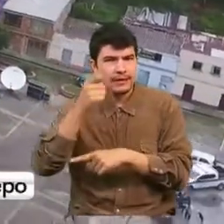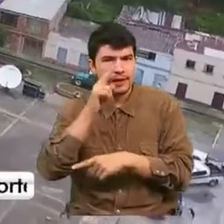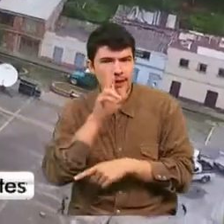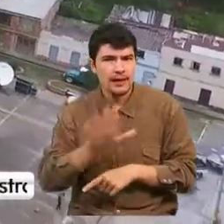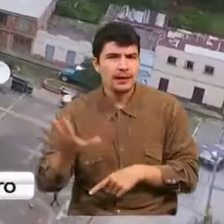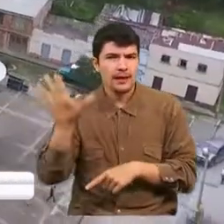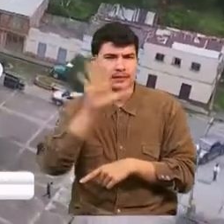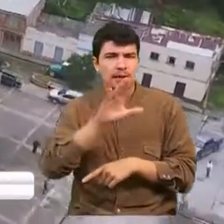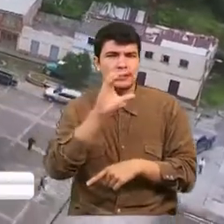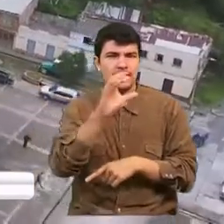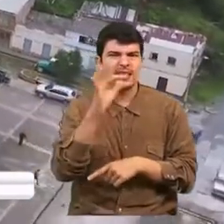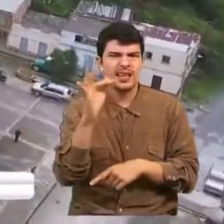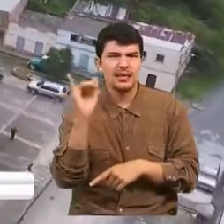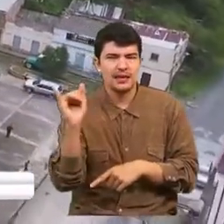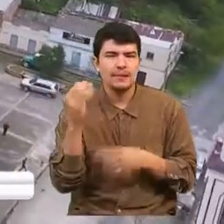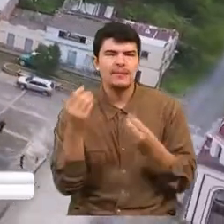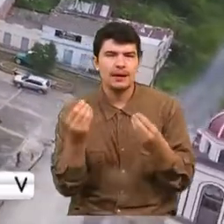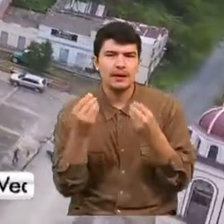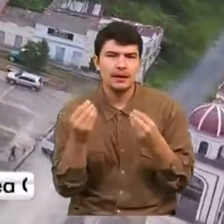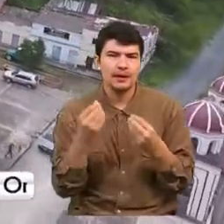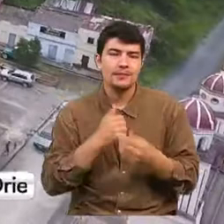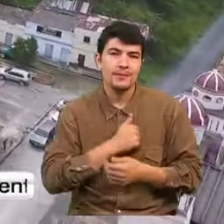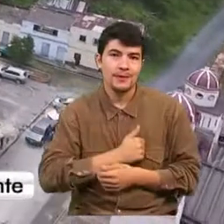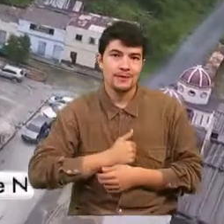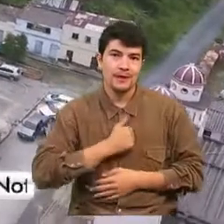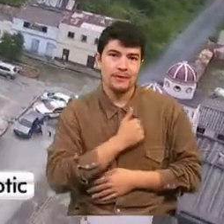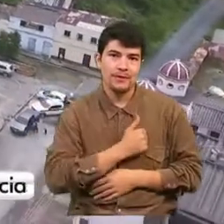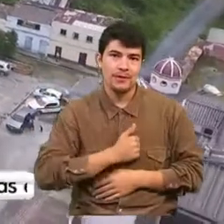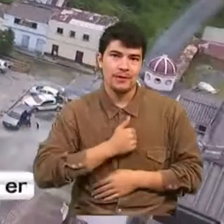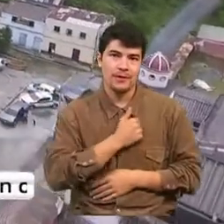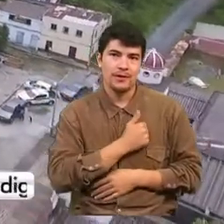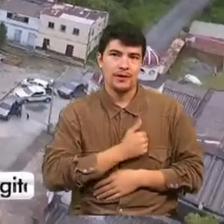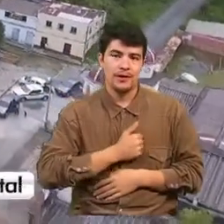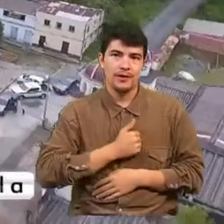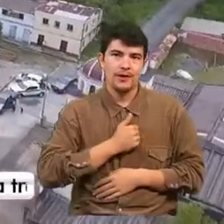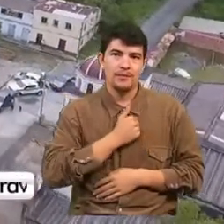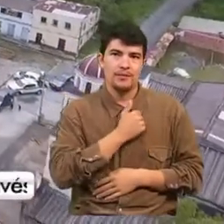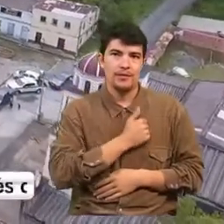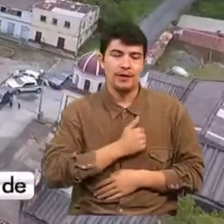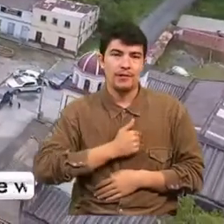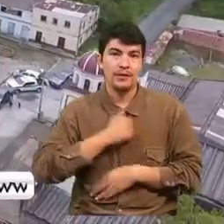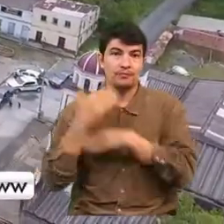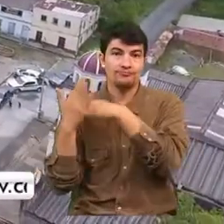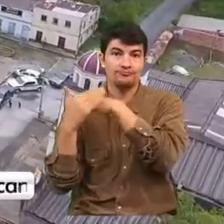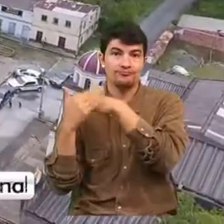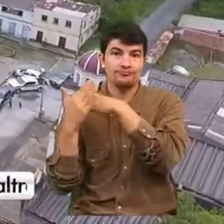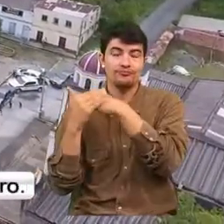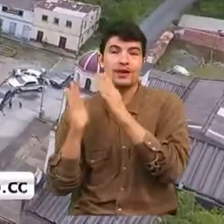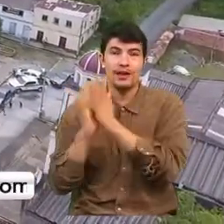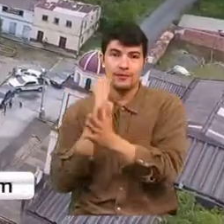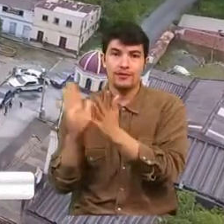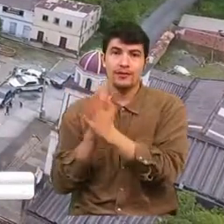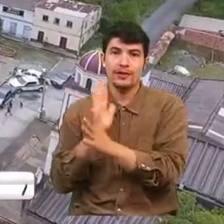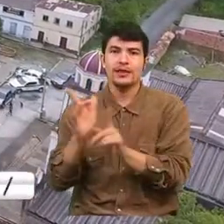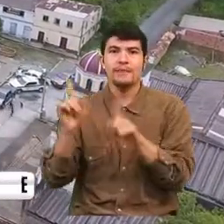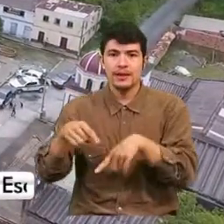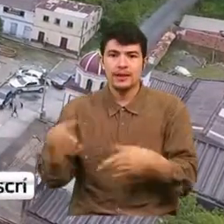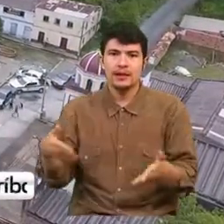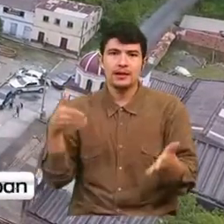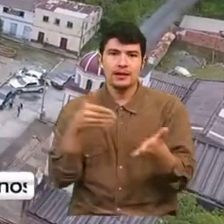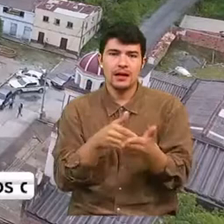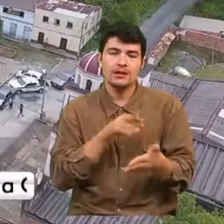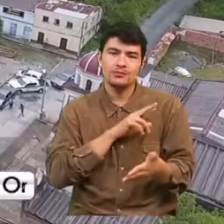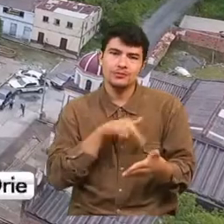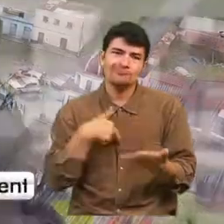Nación, CTI, para que por favor llegue inmediatamente la información oportuna y la denuncia que tanto nos está